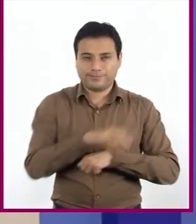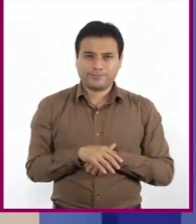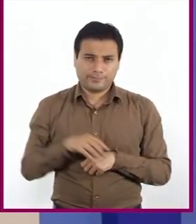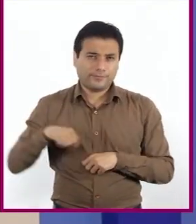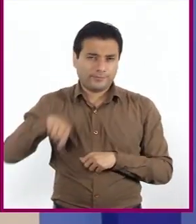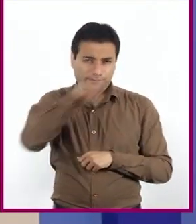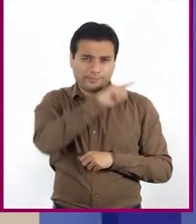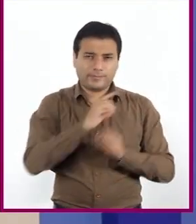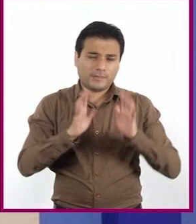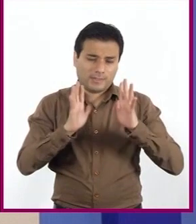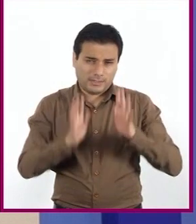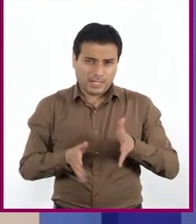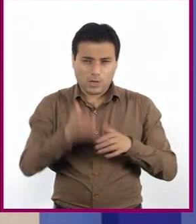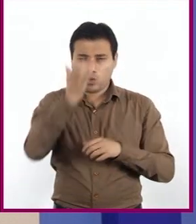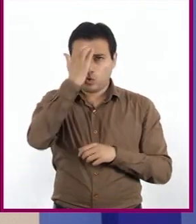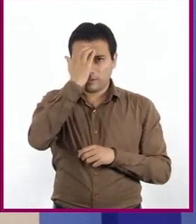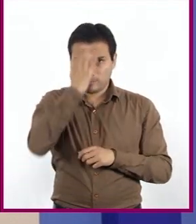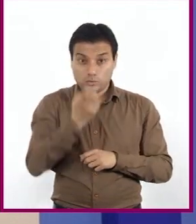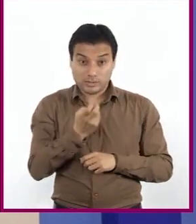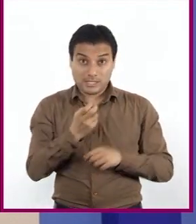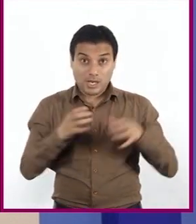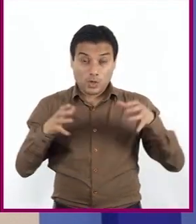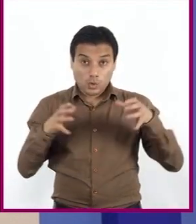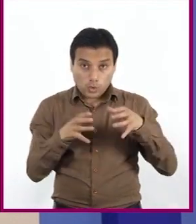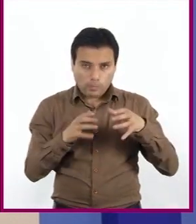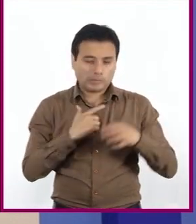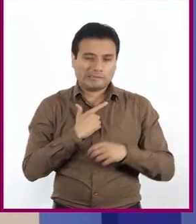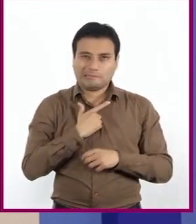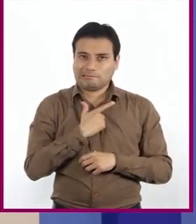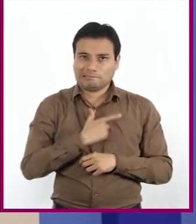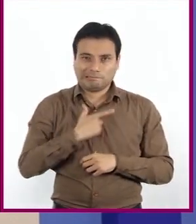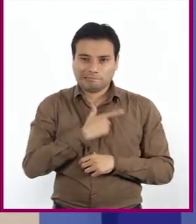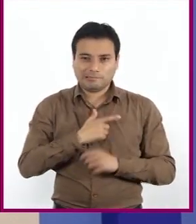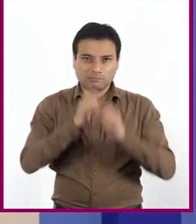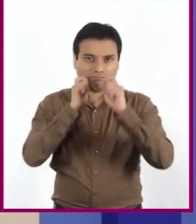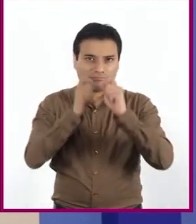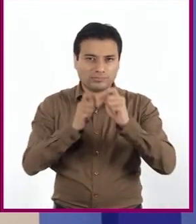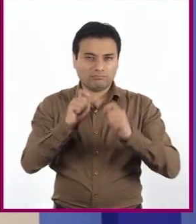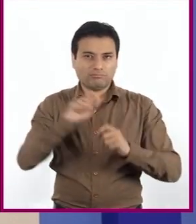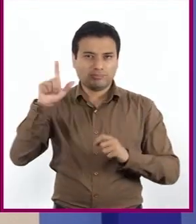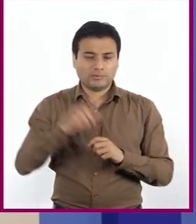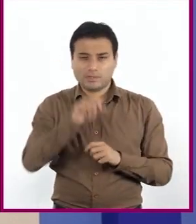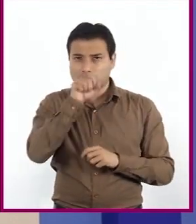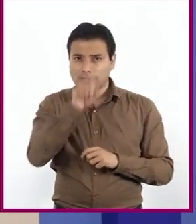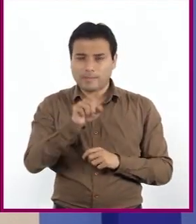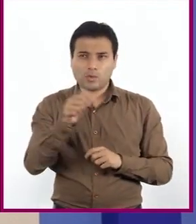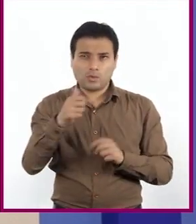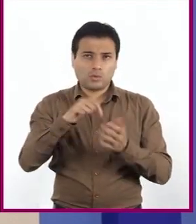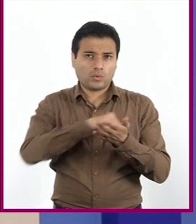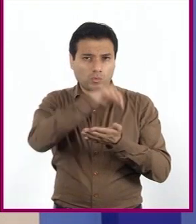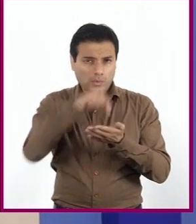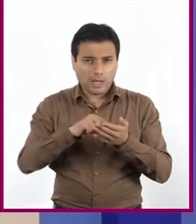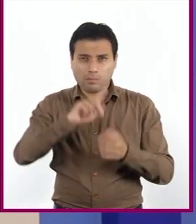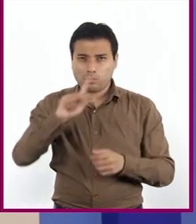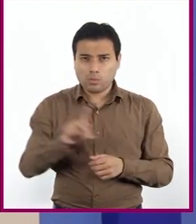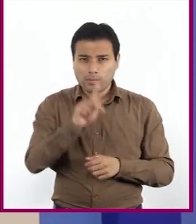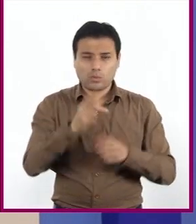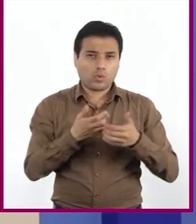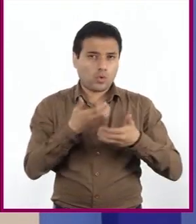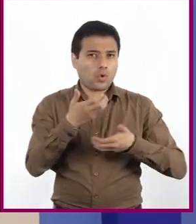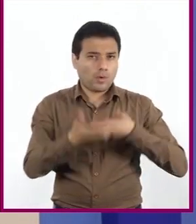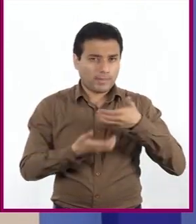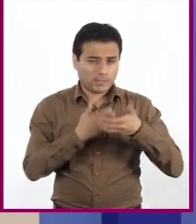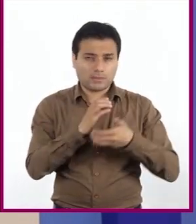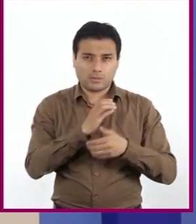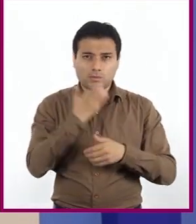Sabemos también que los olmecas fueron grandes escultores y que comerciaron con distintas poblaciones de sus